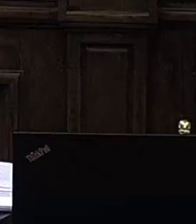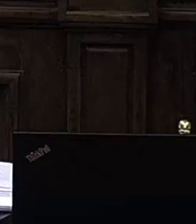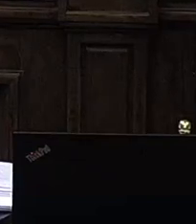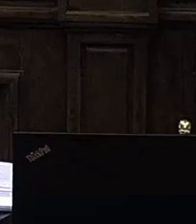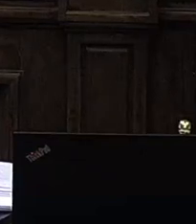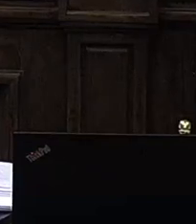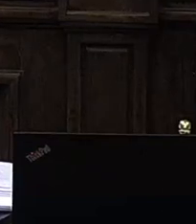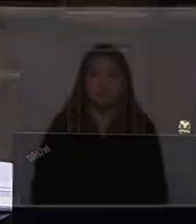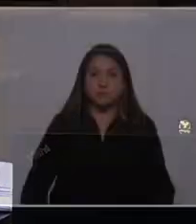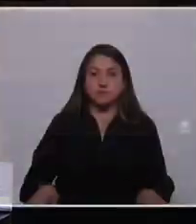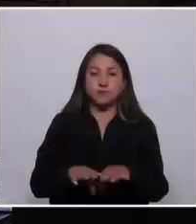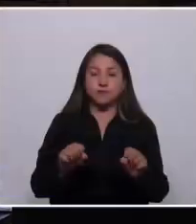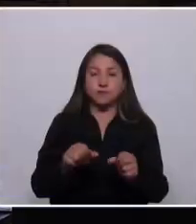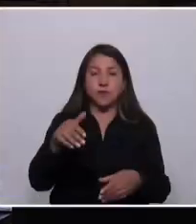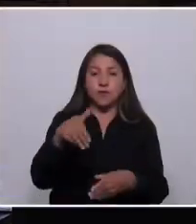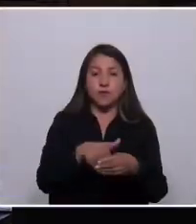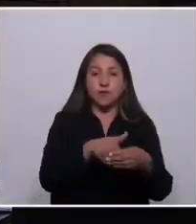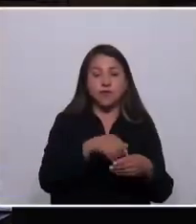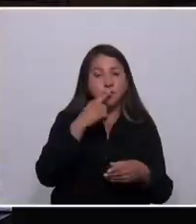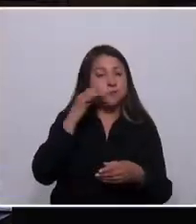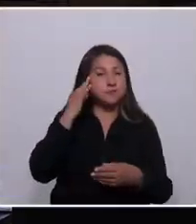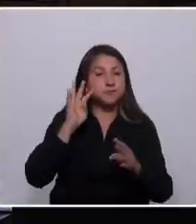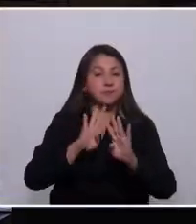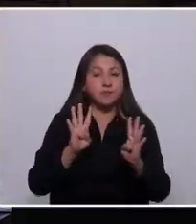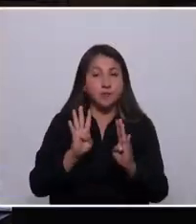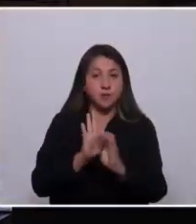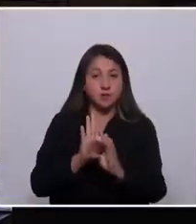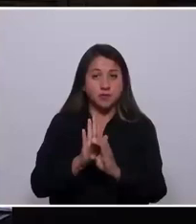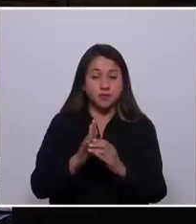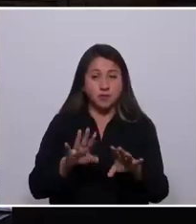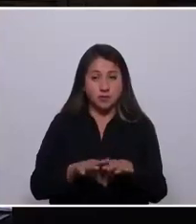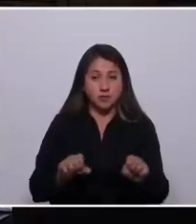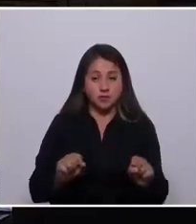Han emitido su voto, señoras y señores convencionales.